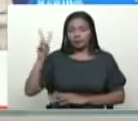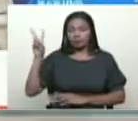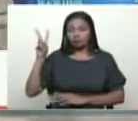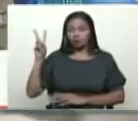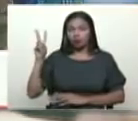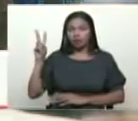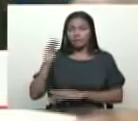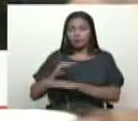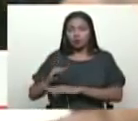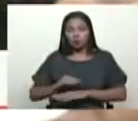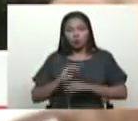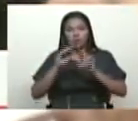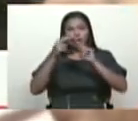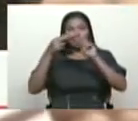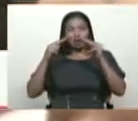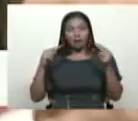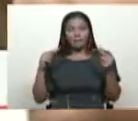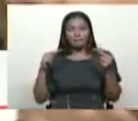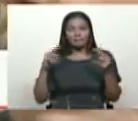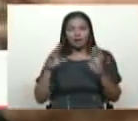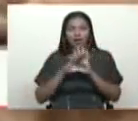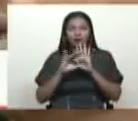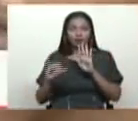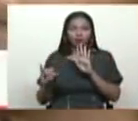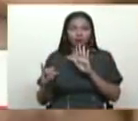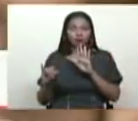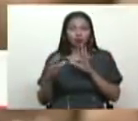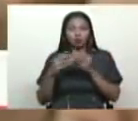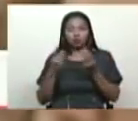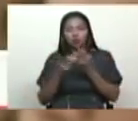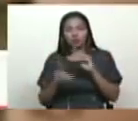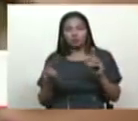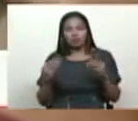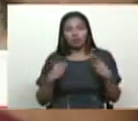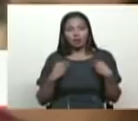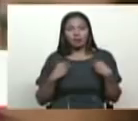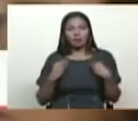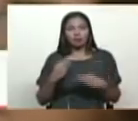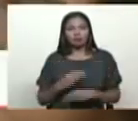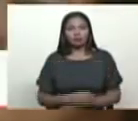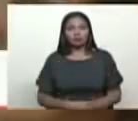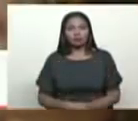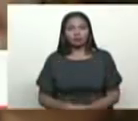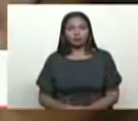la paz, la constitución, la democracia y la vida.